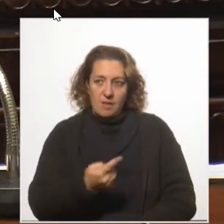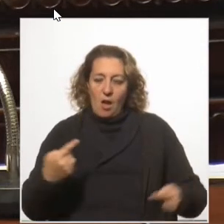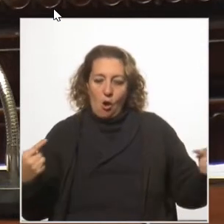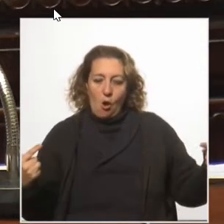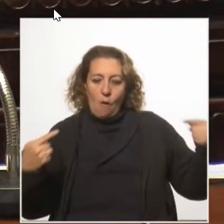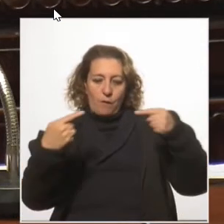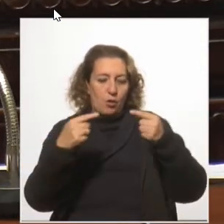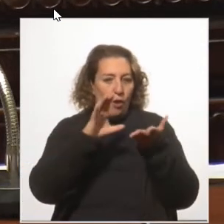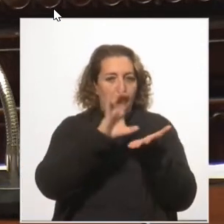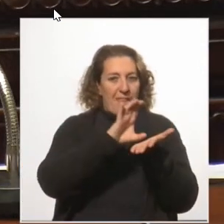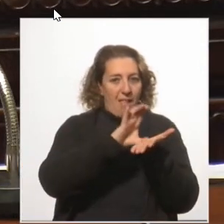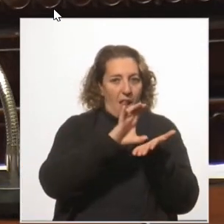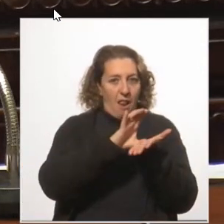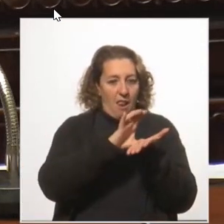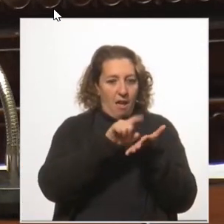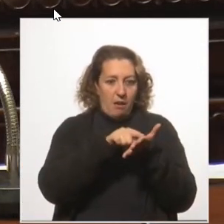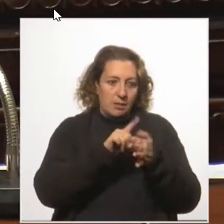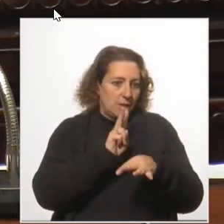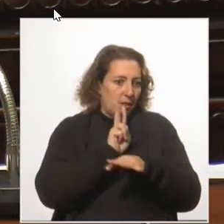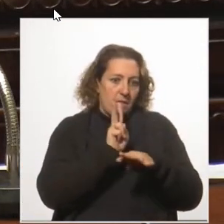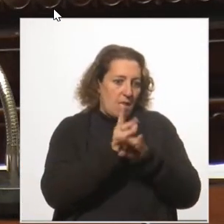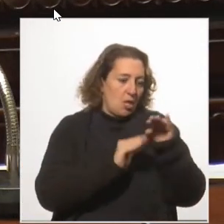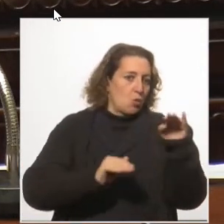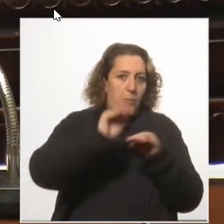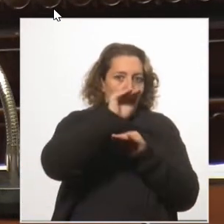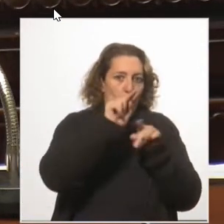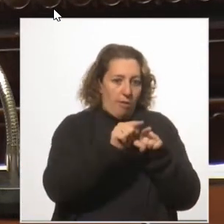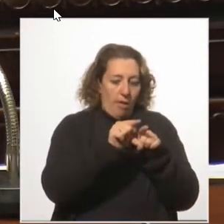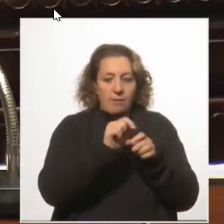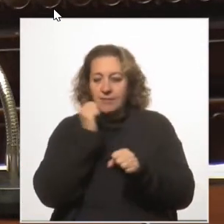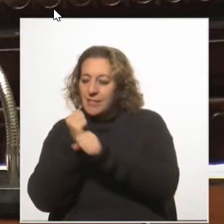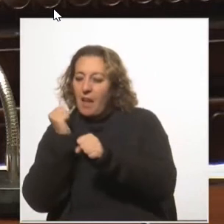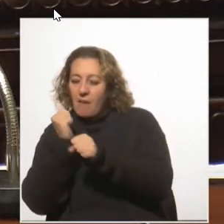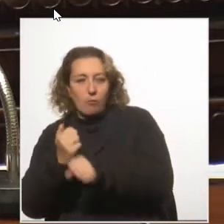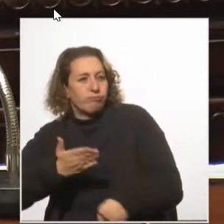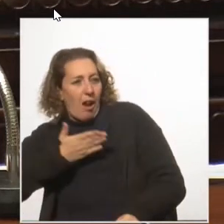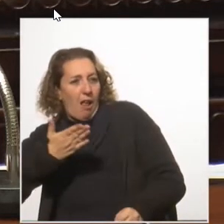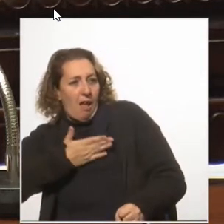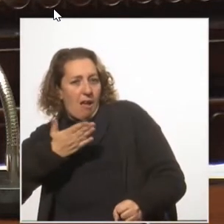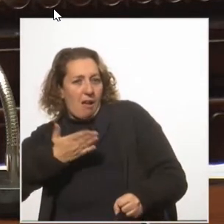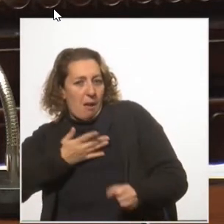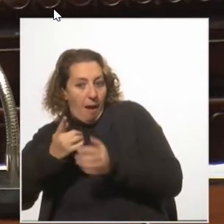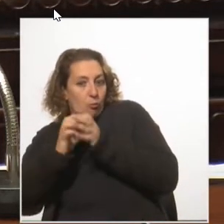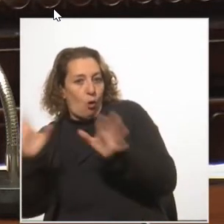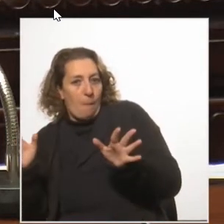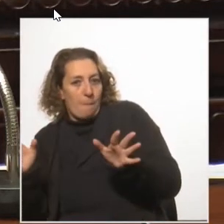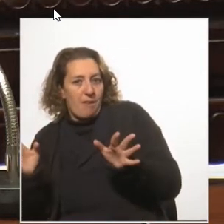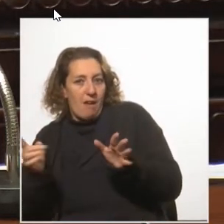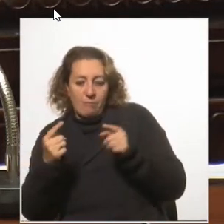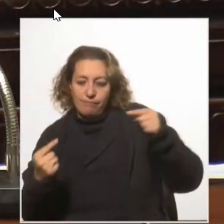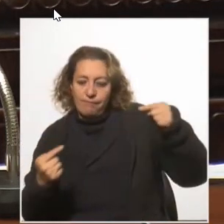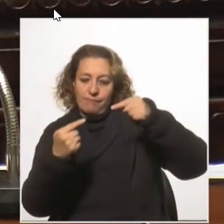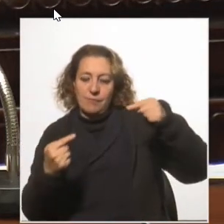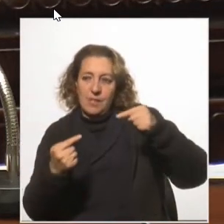entre el capital, que defiende su superioridad, y el trabajo, que reclama su autonomía, no son